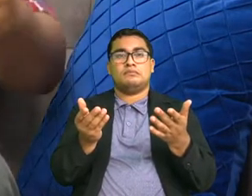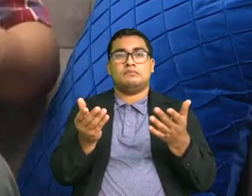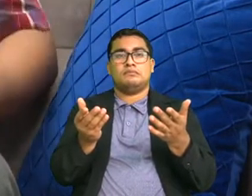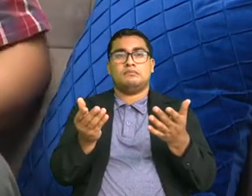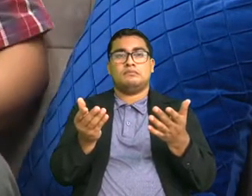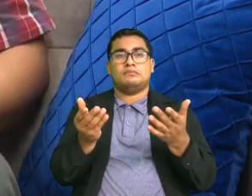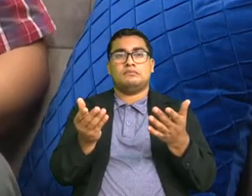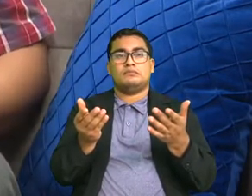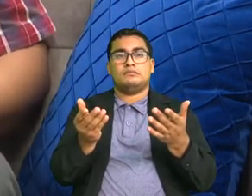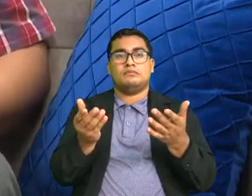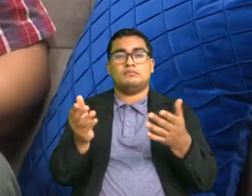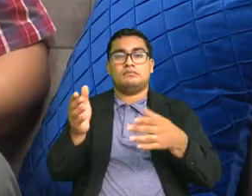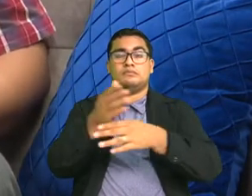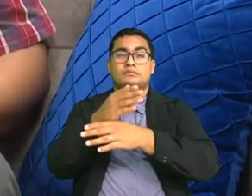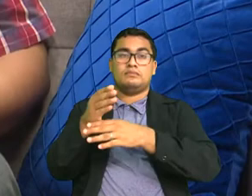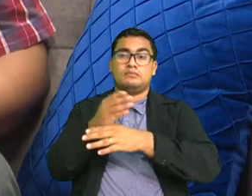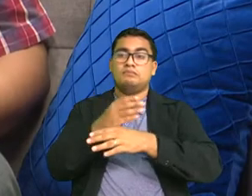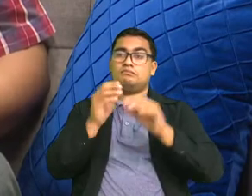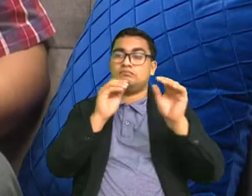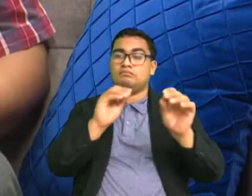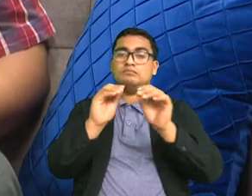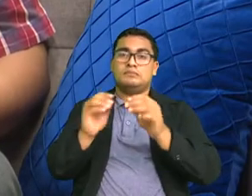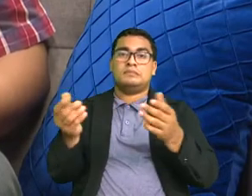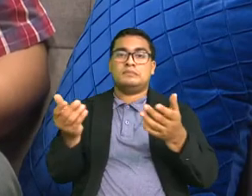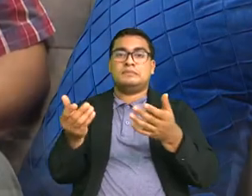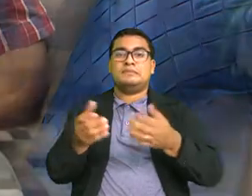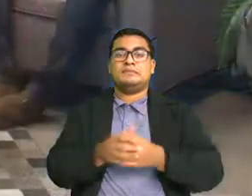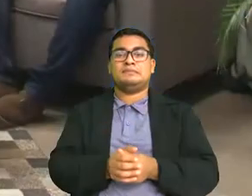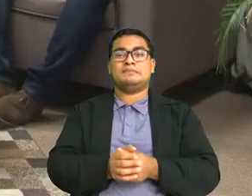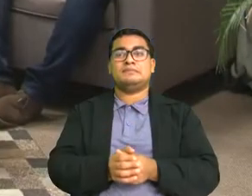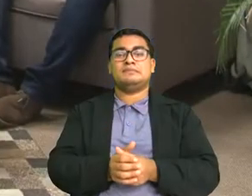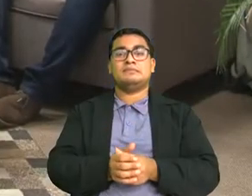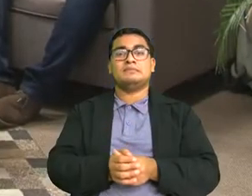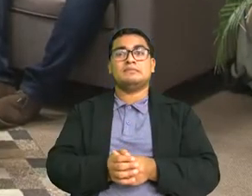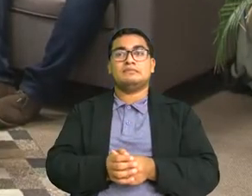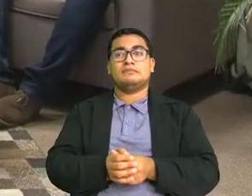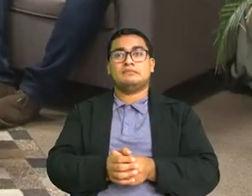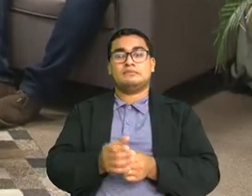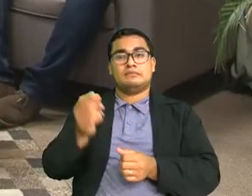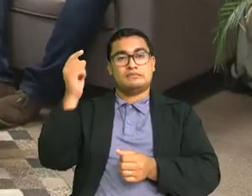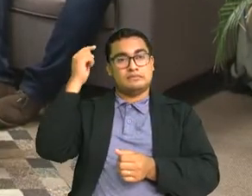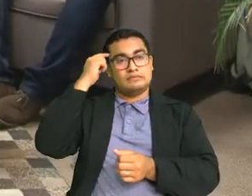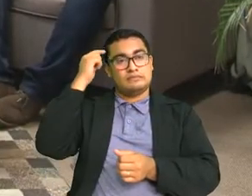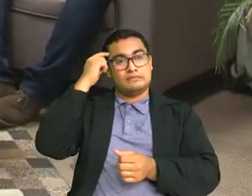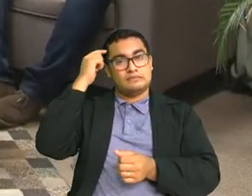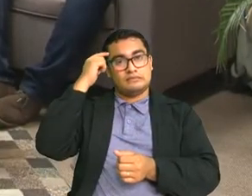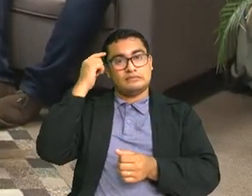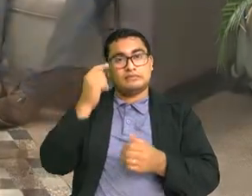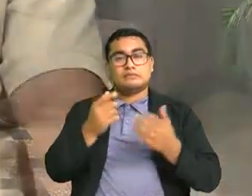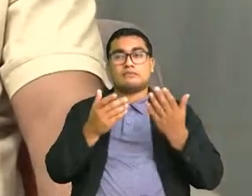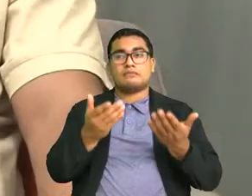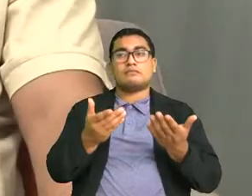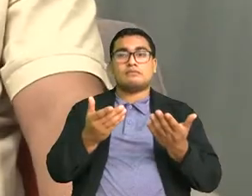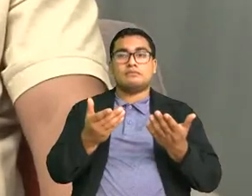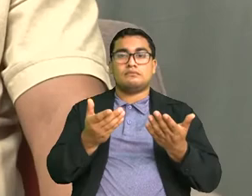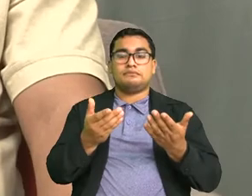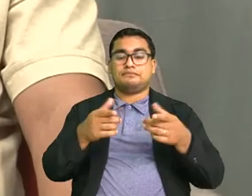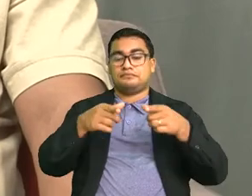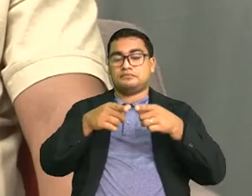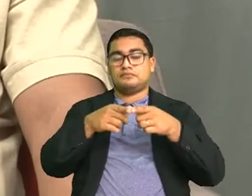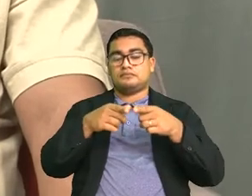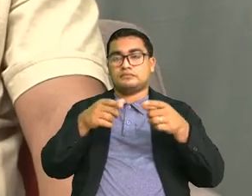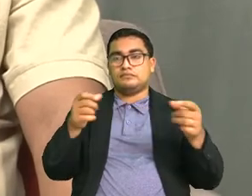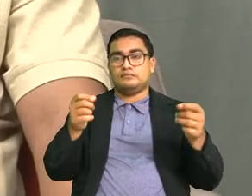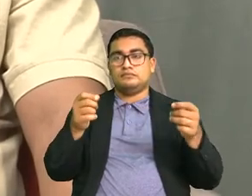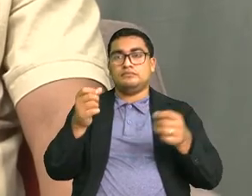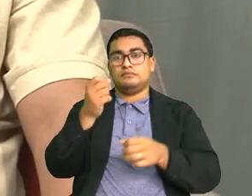sus demás homólogos productores así consideró que en el departamento de managua el